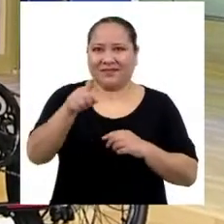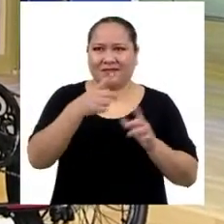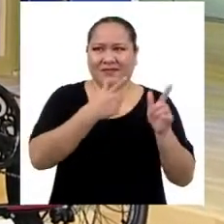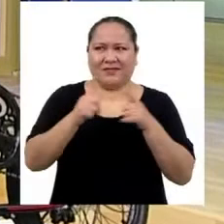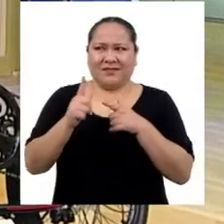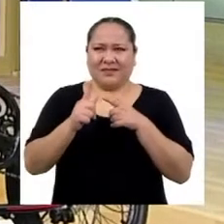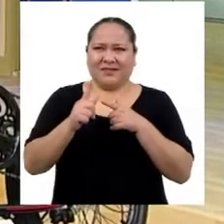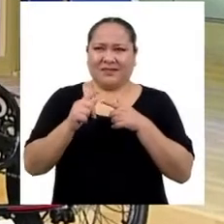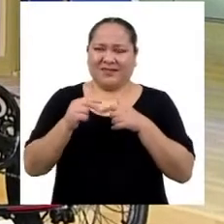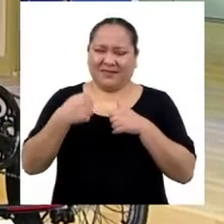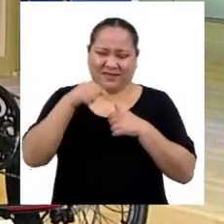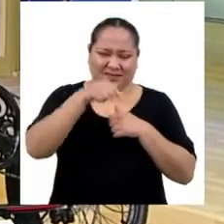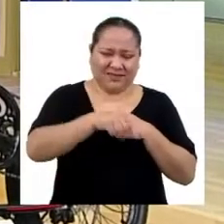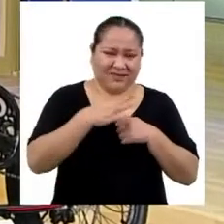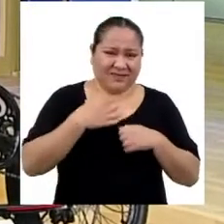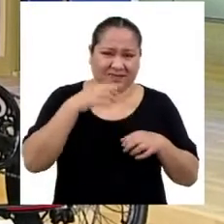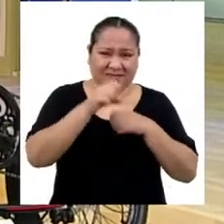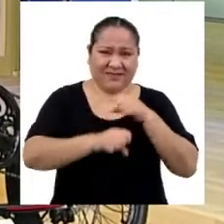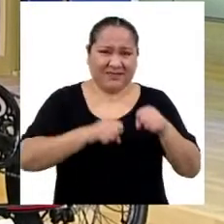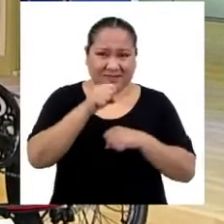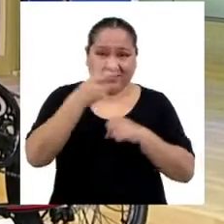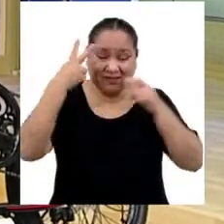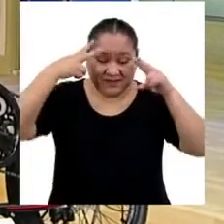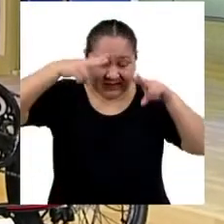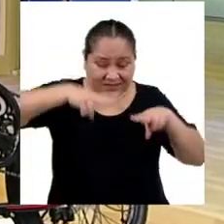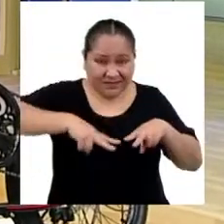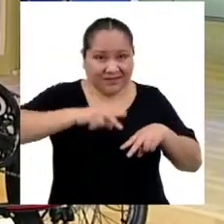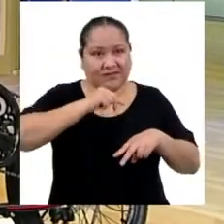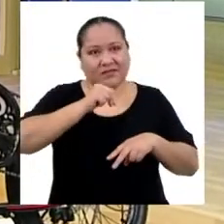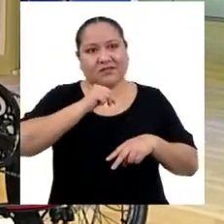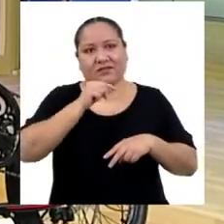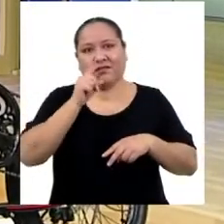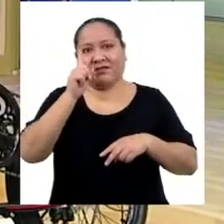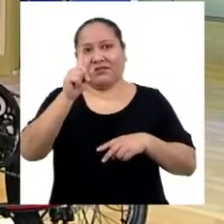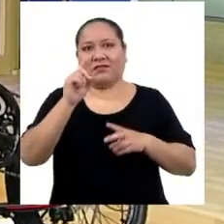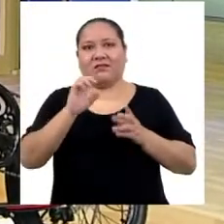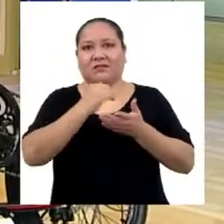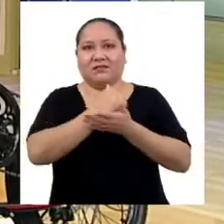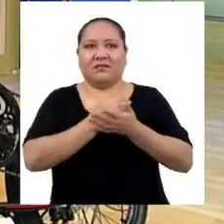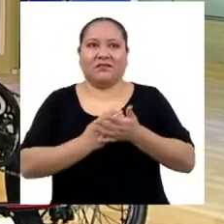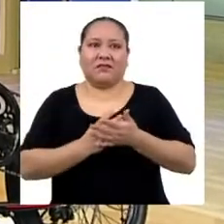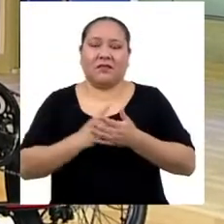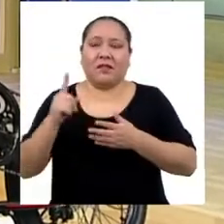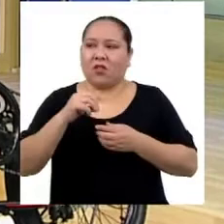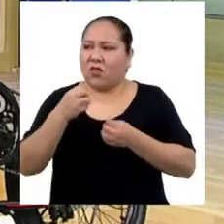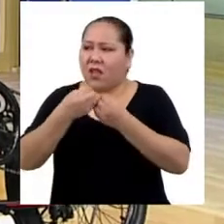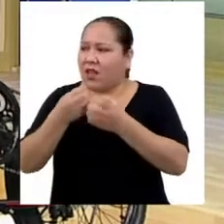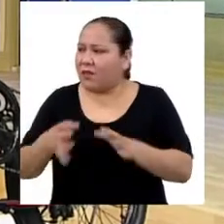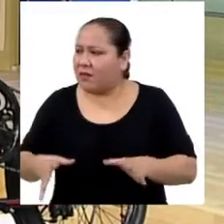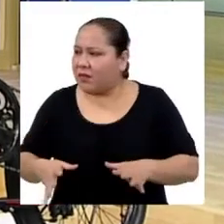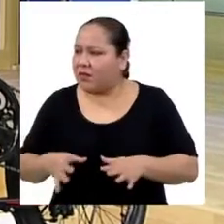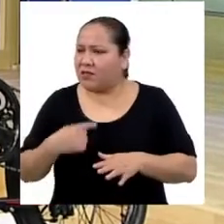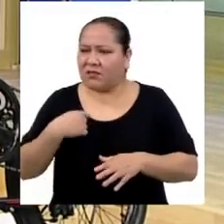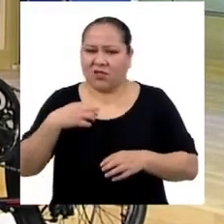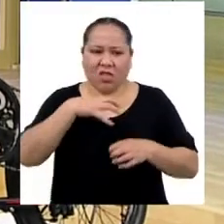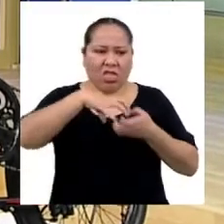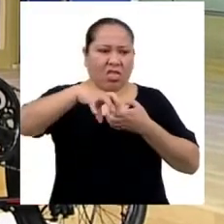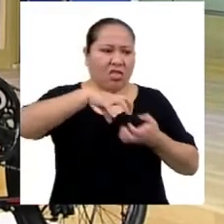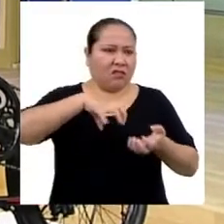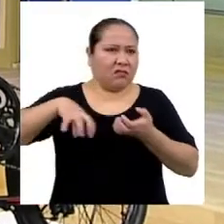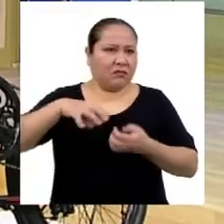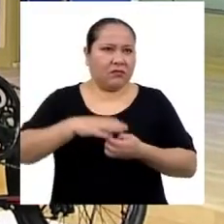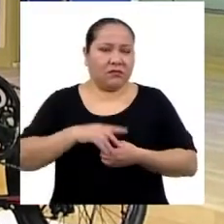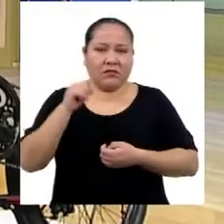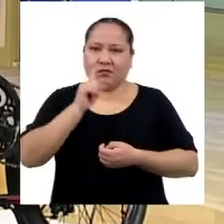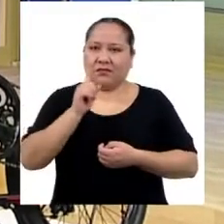que mi bicicleta, a la que, como verán, le falta una pieza. Y no es que la haya perdido por desordenada, es porque